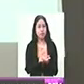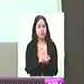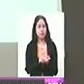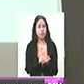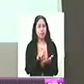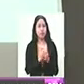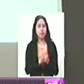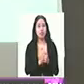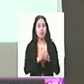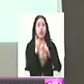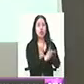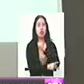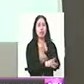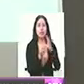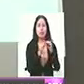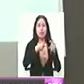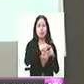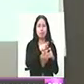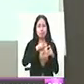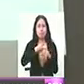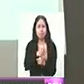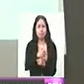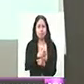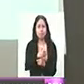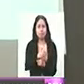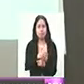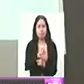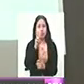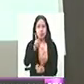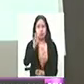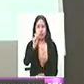los países afectados habría alcanzado un promedio de